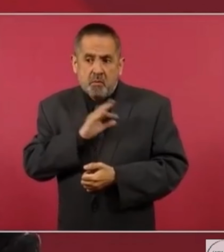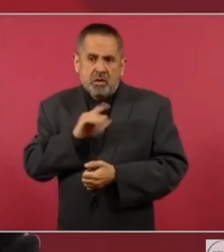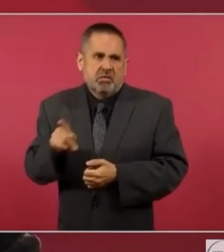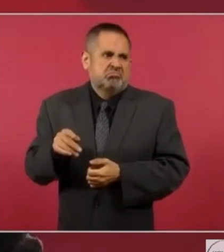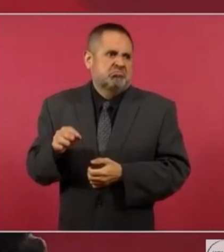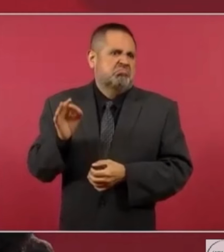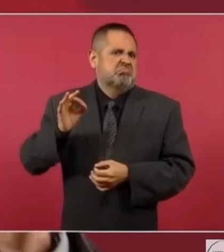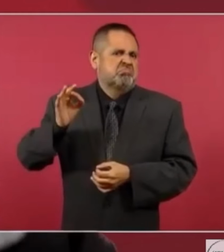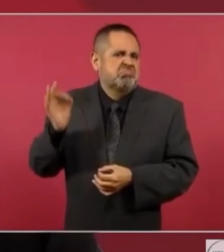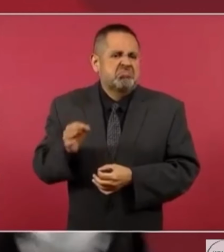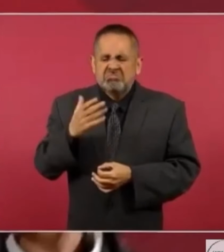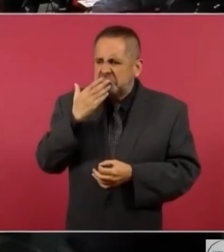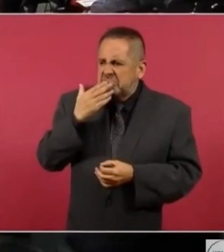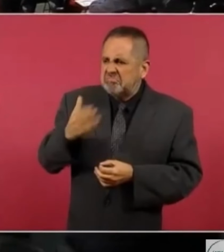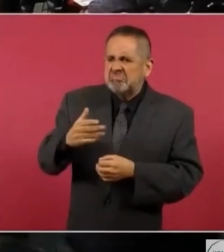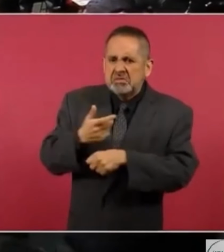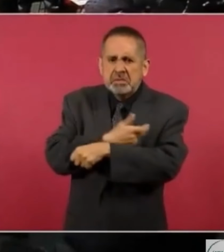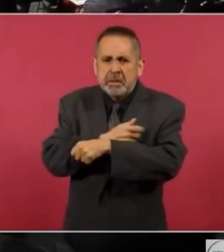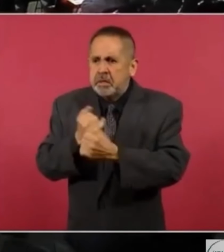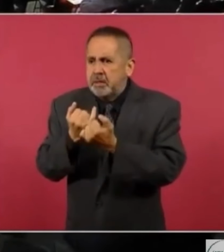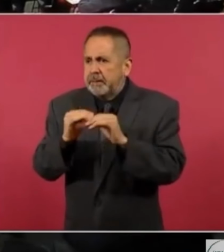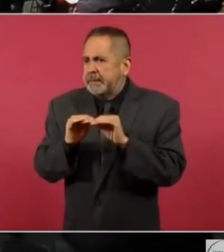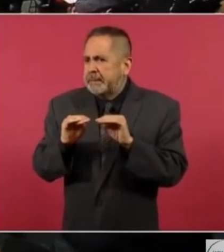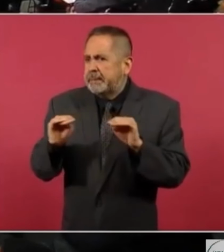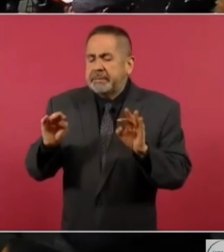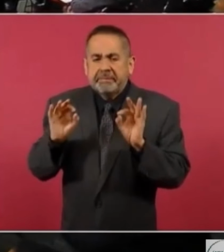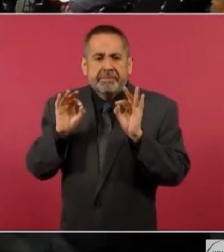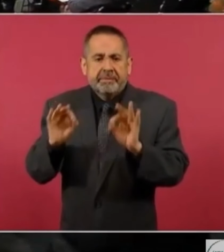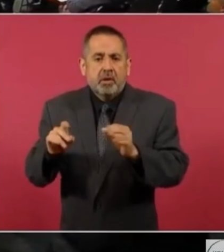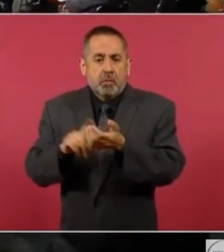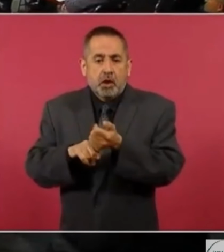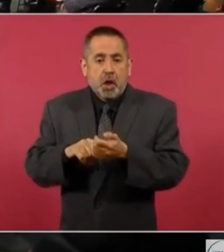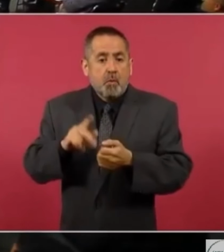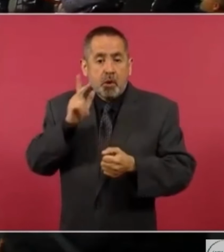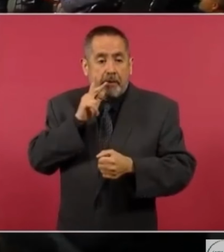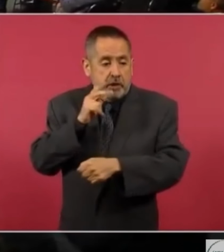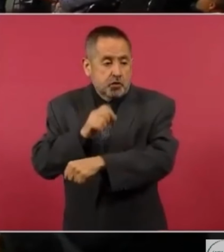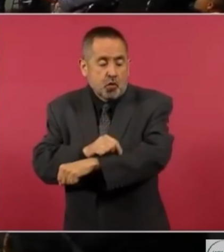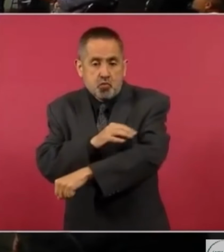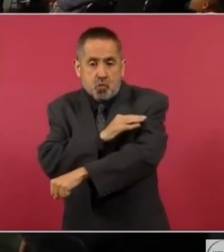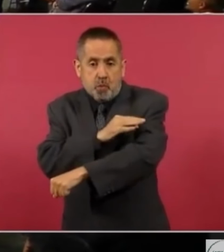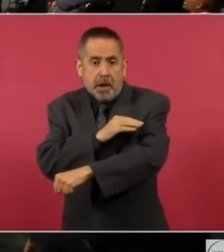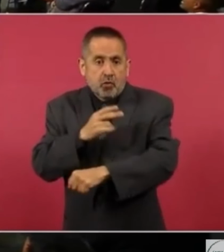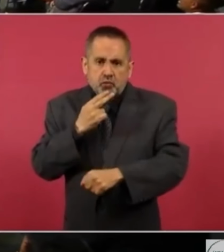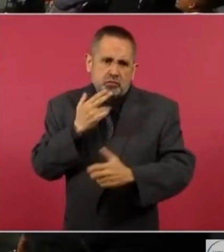gran capacidad de estabilidad, dado el diseño molecular que tiene.